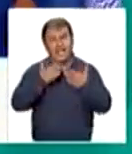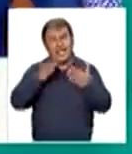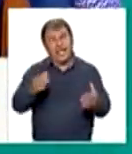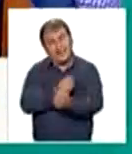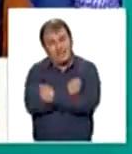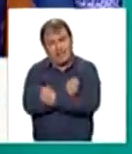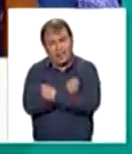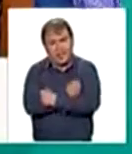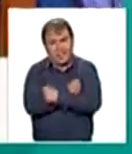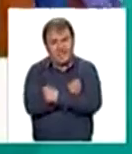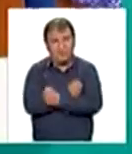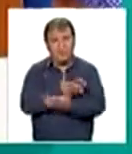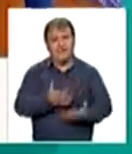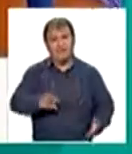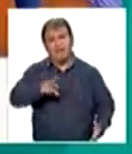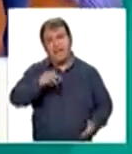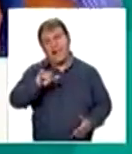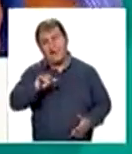quería.